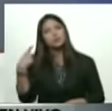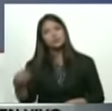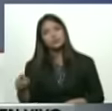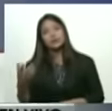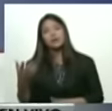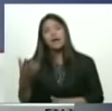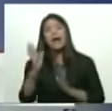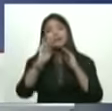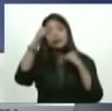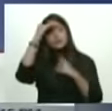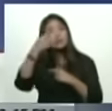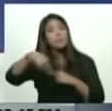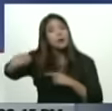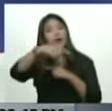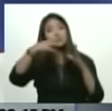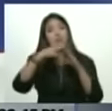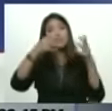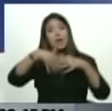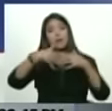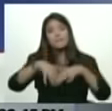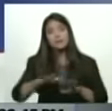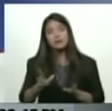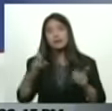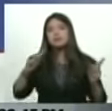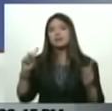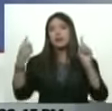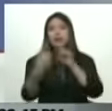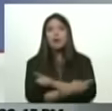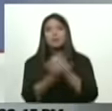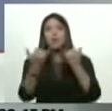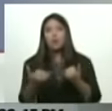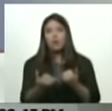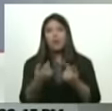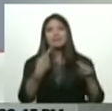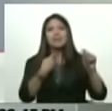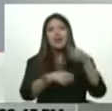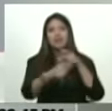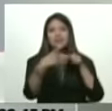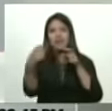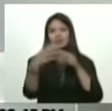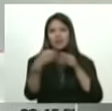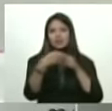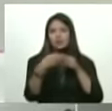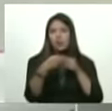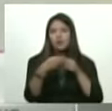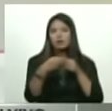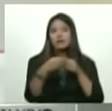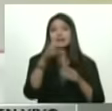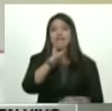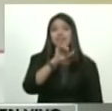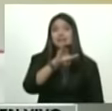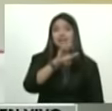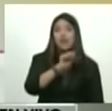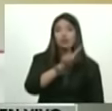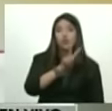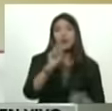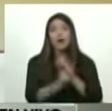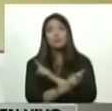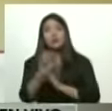a los empresarios. Y por lo menos este cambio que acaban de hacer de la tasa SICAD 2 a SIMADI